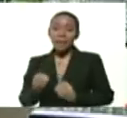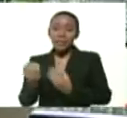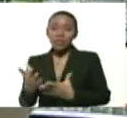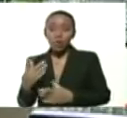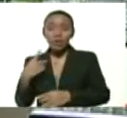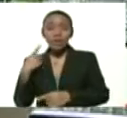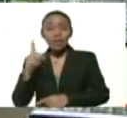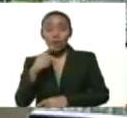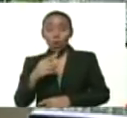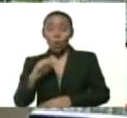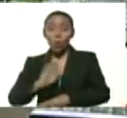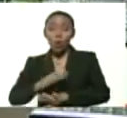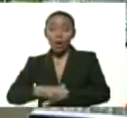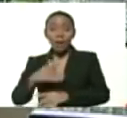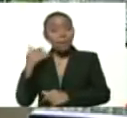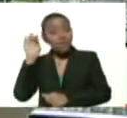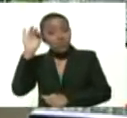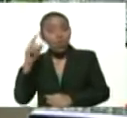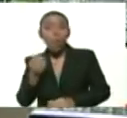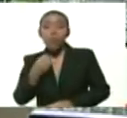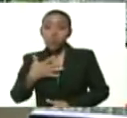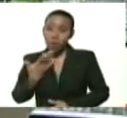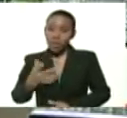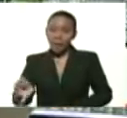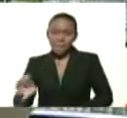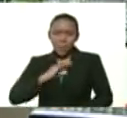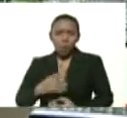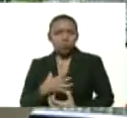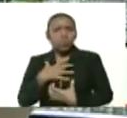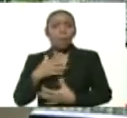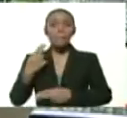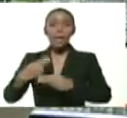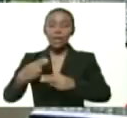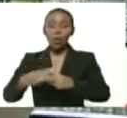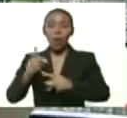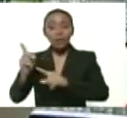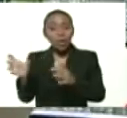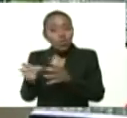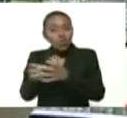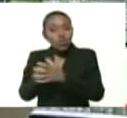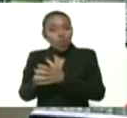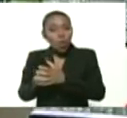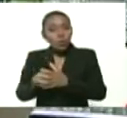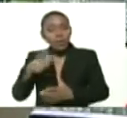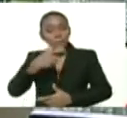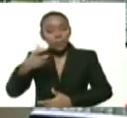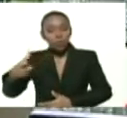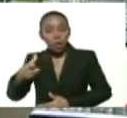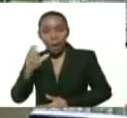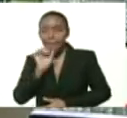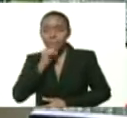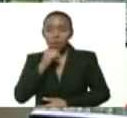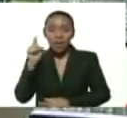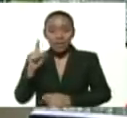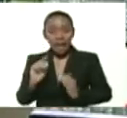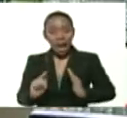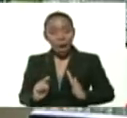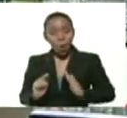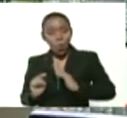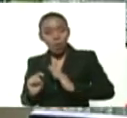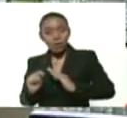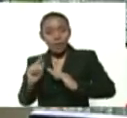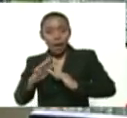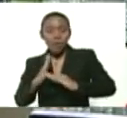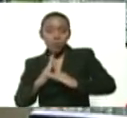tener complicaciones peligrosas para este grupo de edad. De manera que, de que la curva se mantiene en